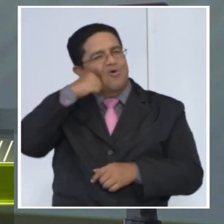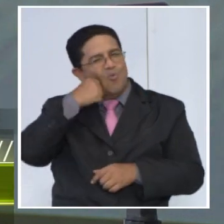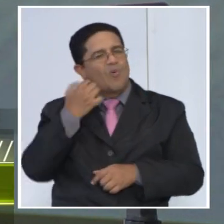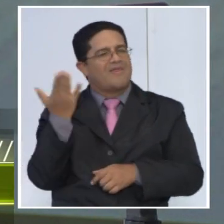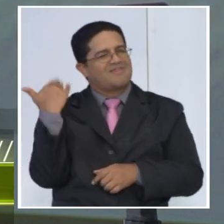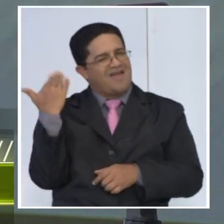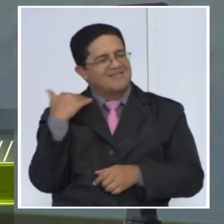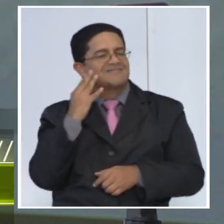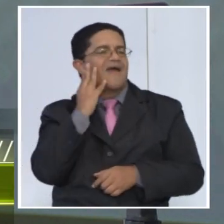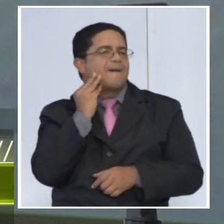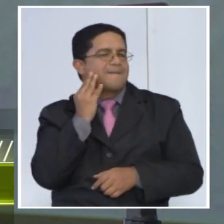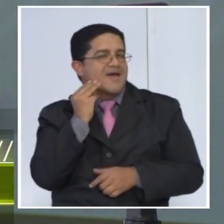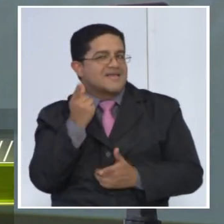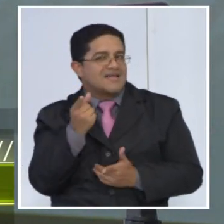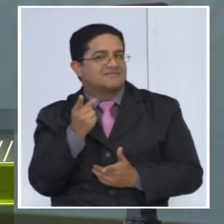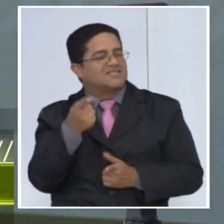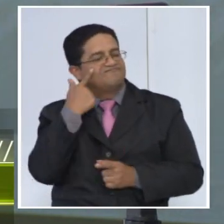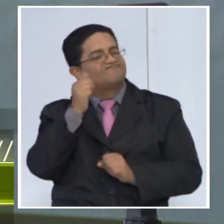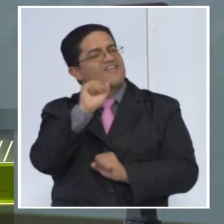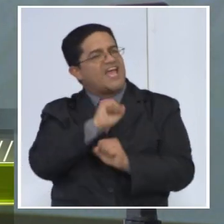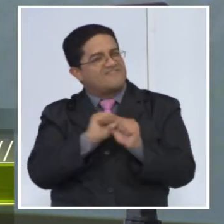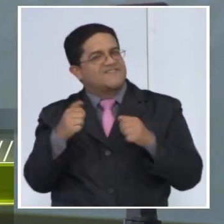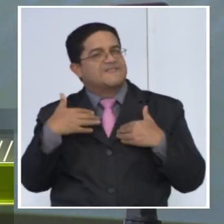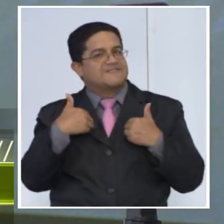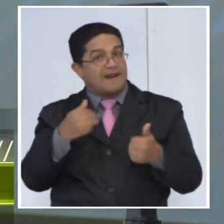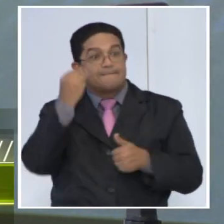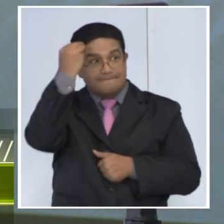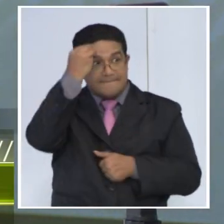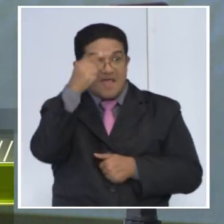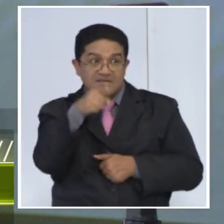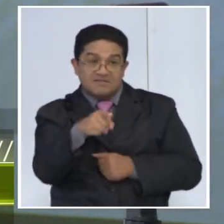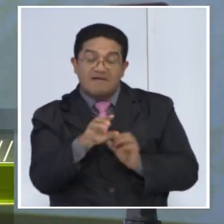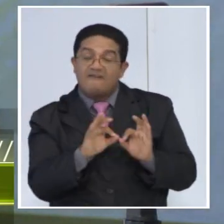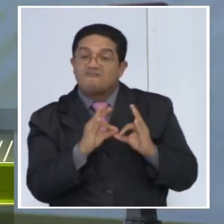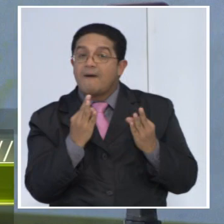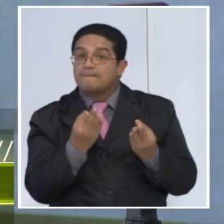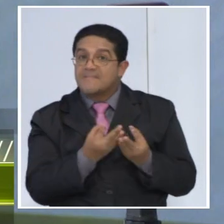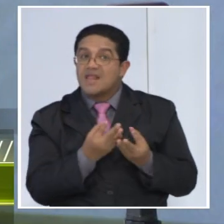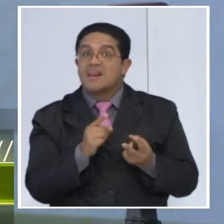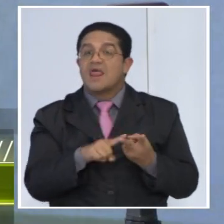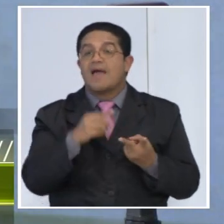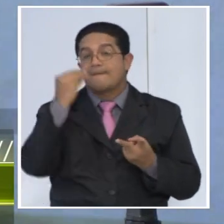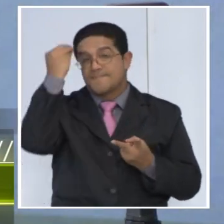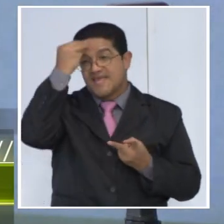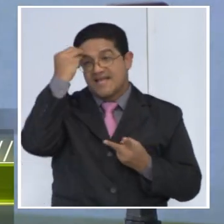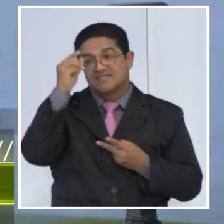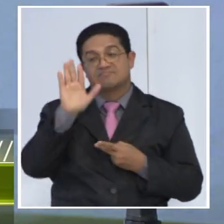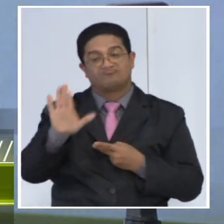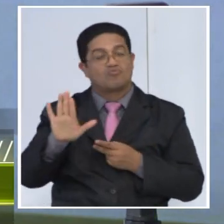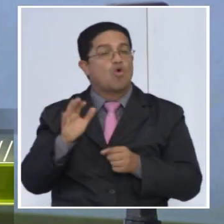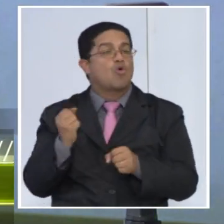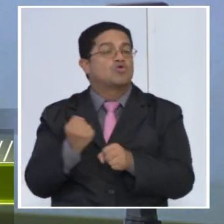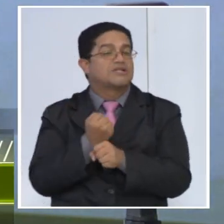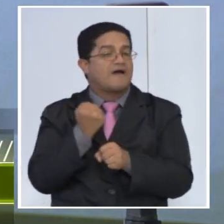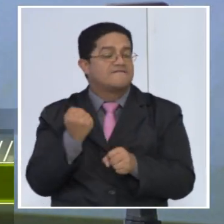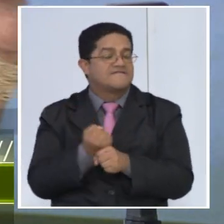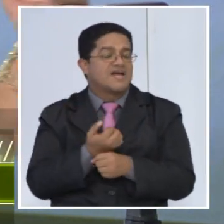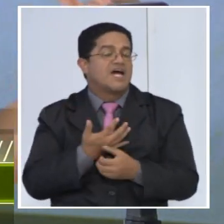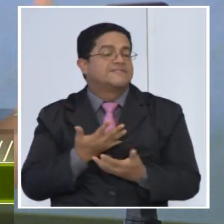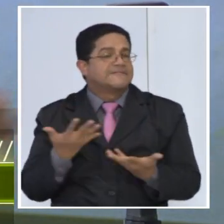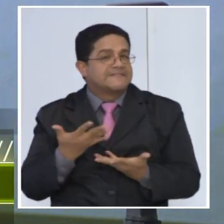COVID-19 para estar más sanos. Piense en su grupo familiar, piense en su grupo laboral y así vamos,